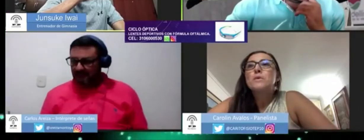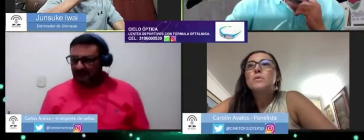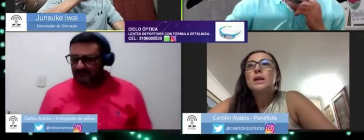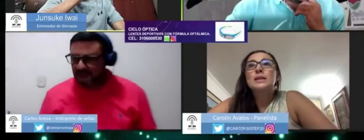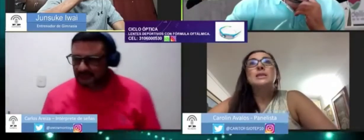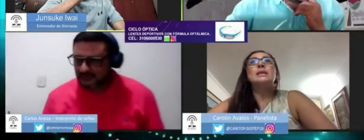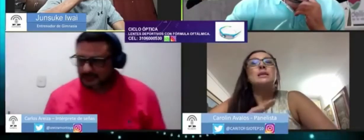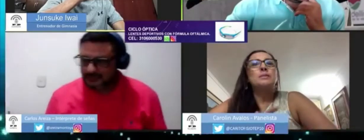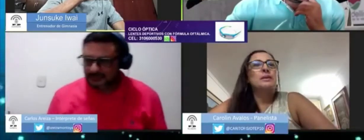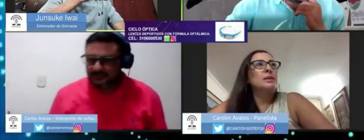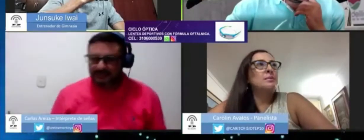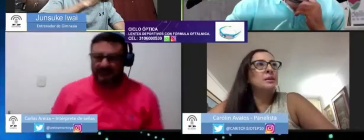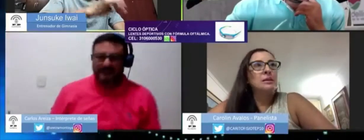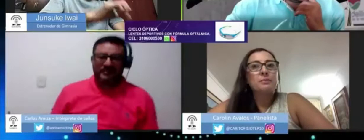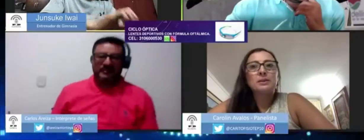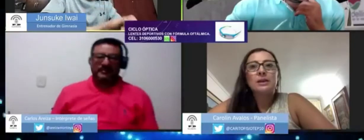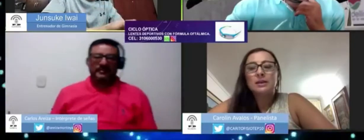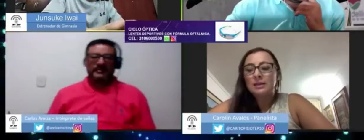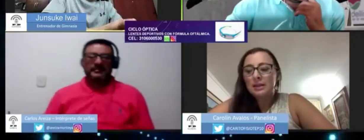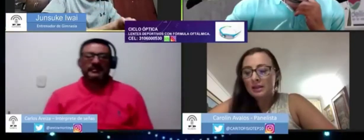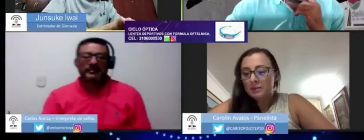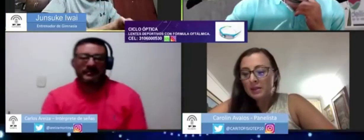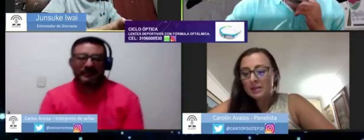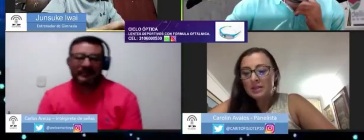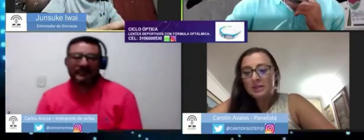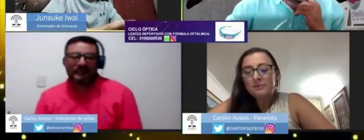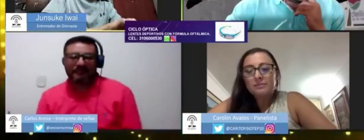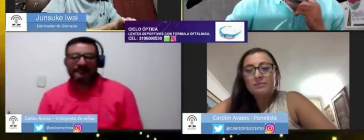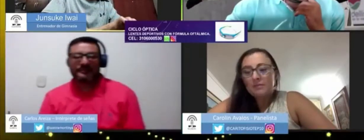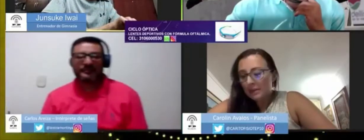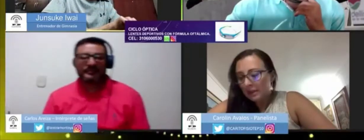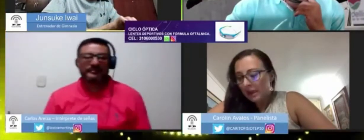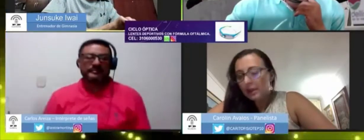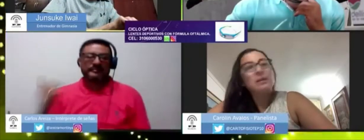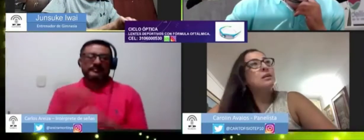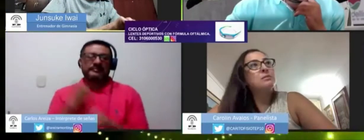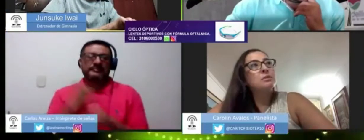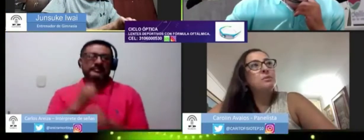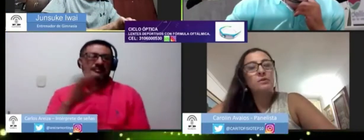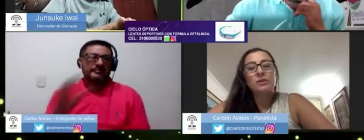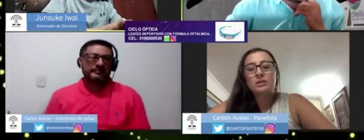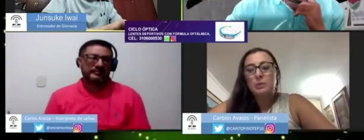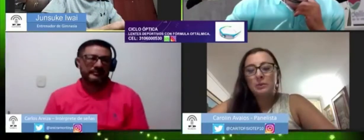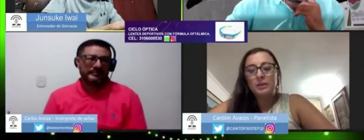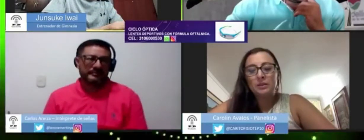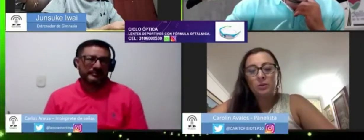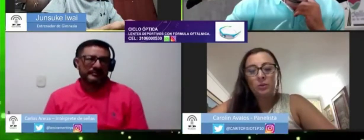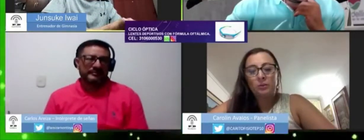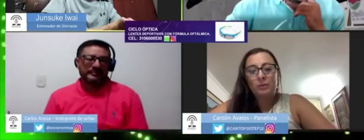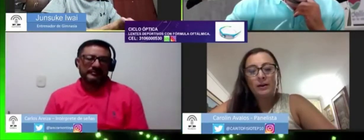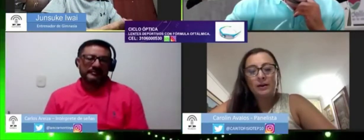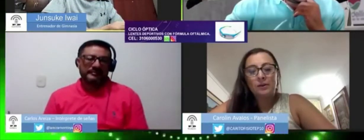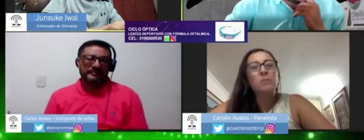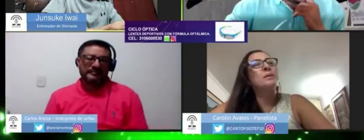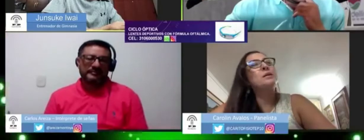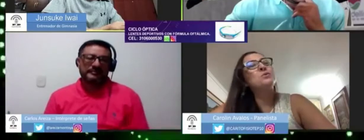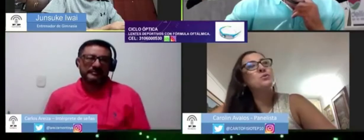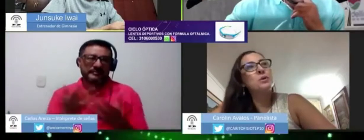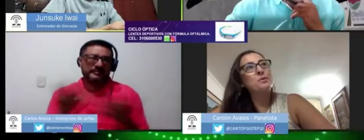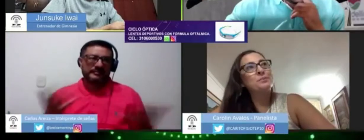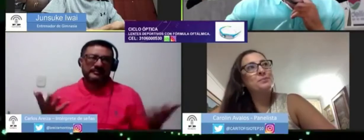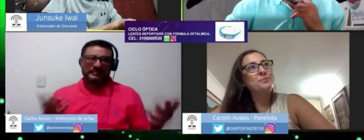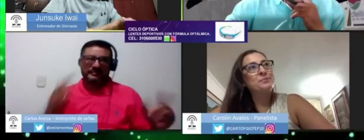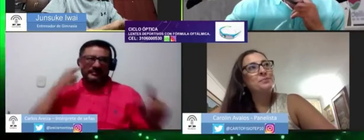Una leyenda prácticamente pues de la gimnasia. ¿A quién tenemos, profe, en ese momento para cumplir su